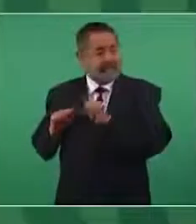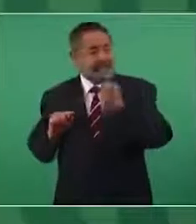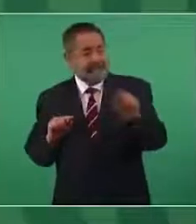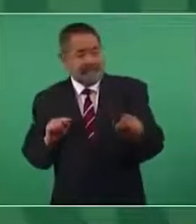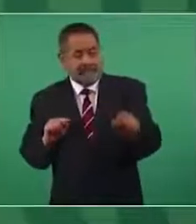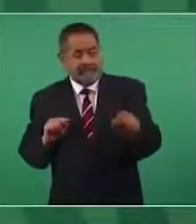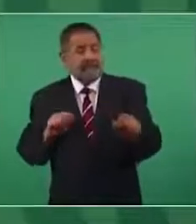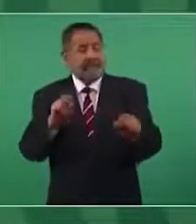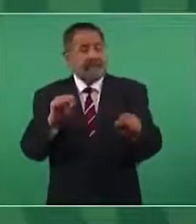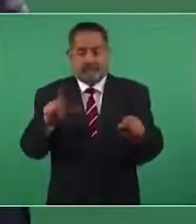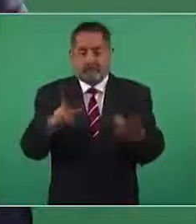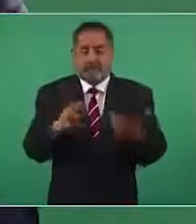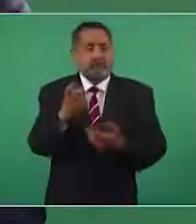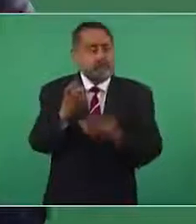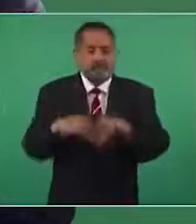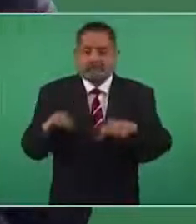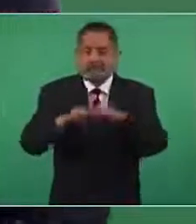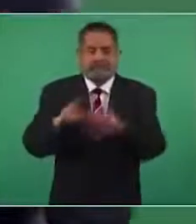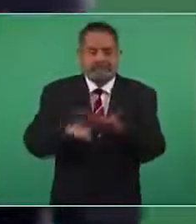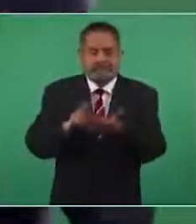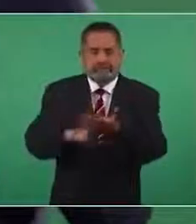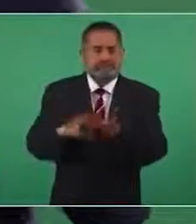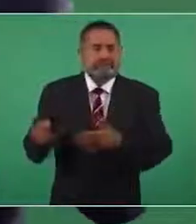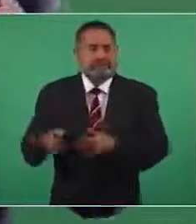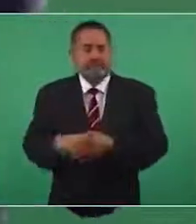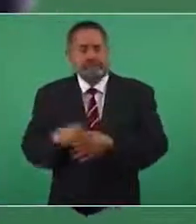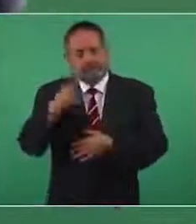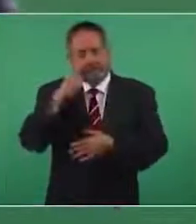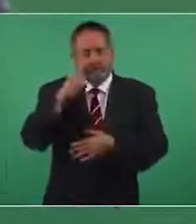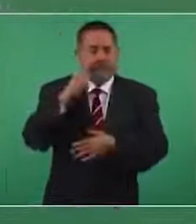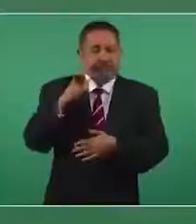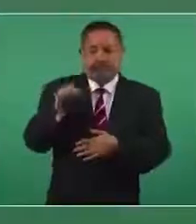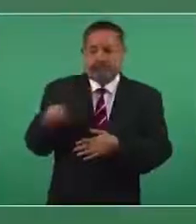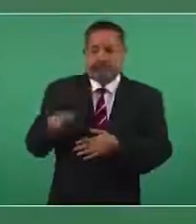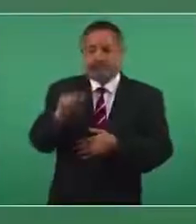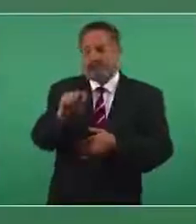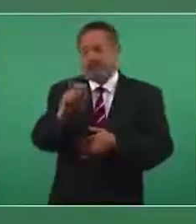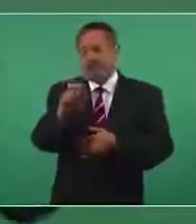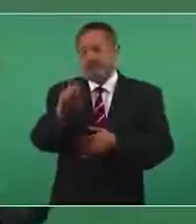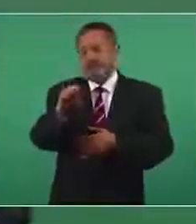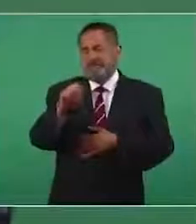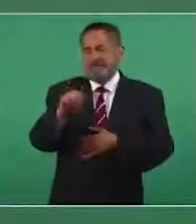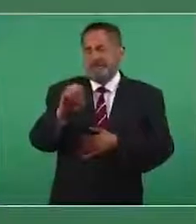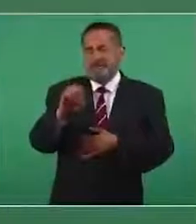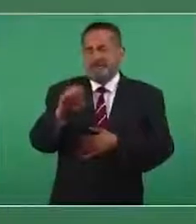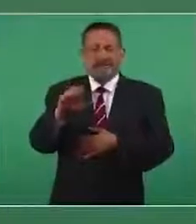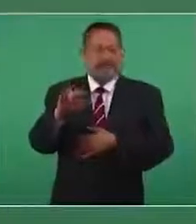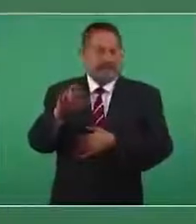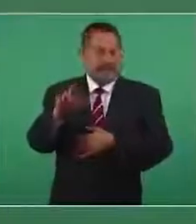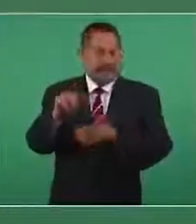hidroeléctricas. Una termoeléctrica, para que empiece a producir energía,